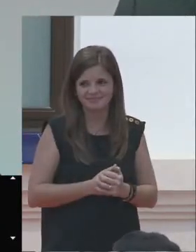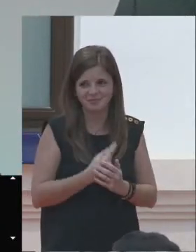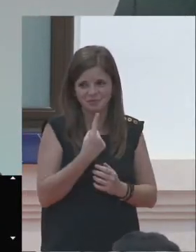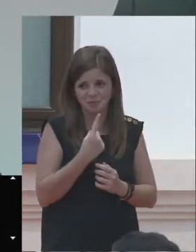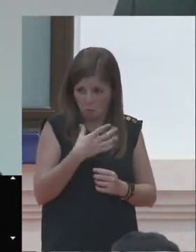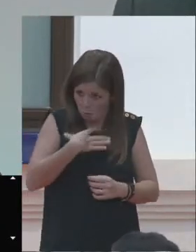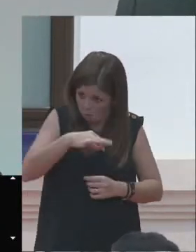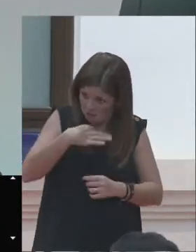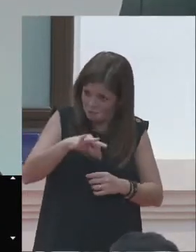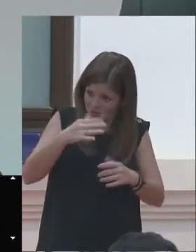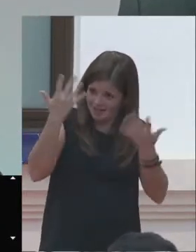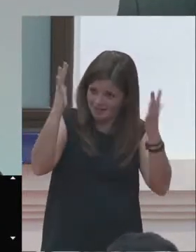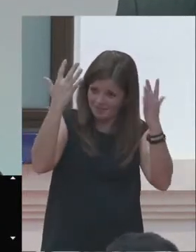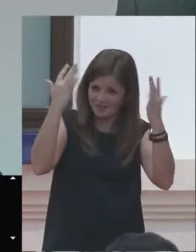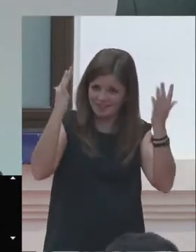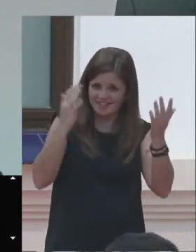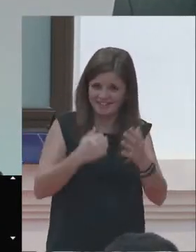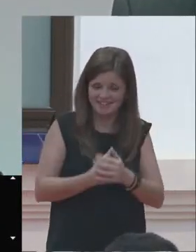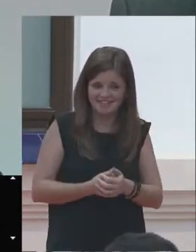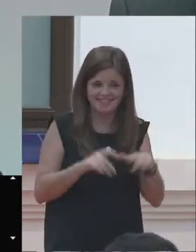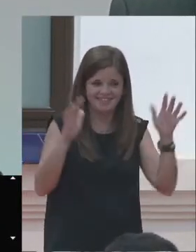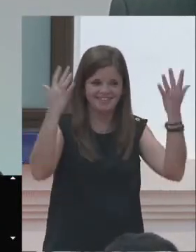Podéis aplaudir si queréis, si os ha gustado la...